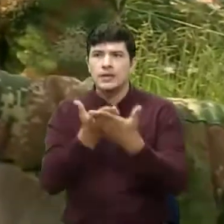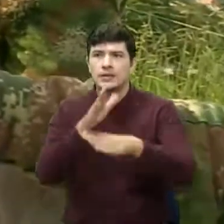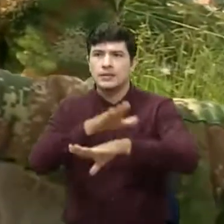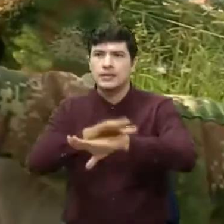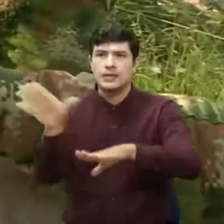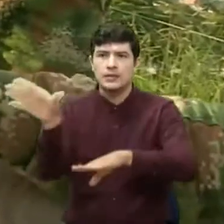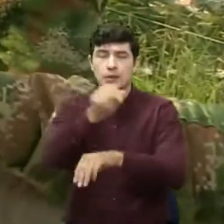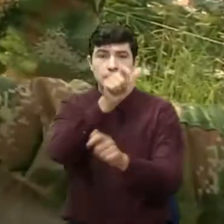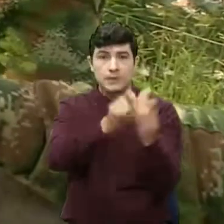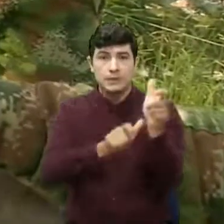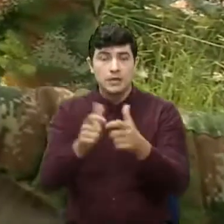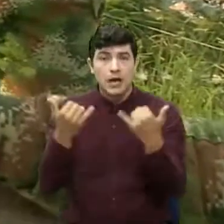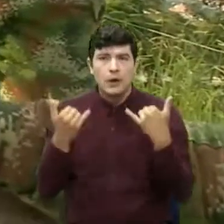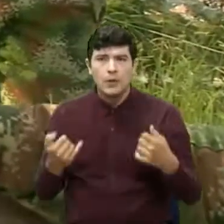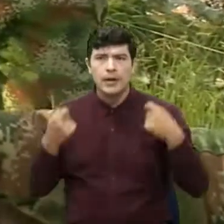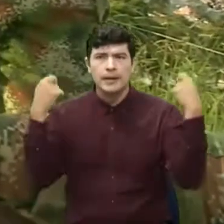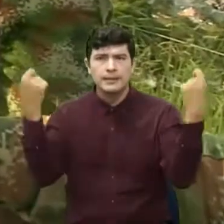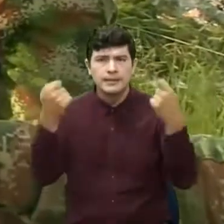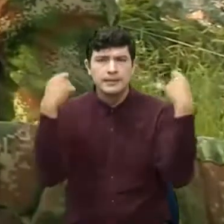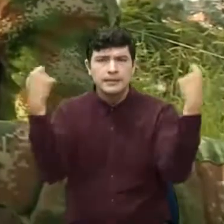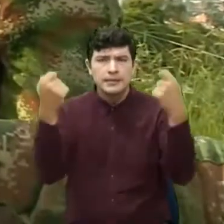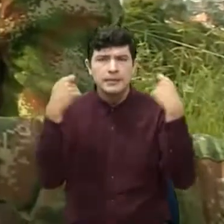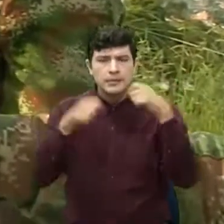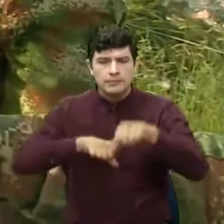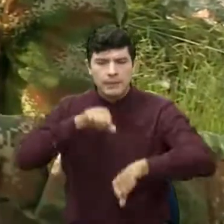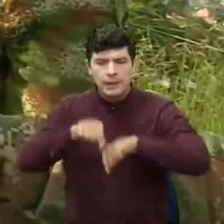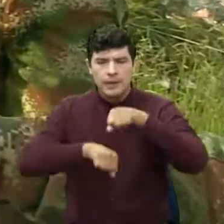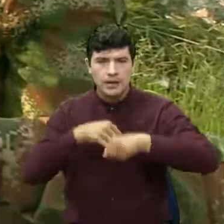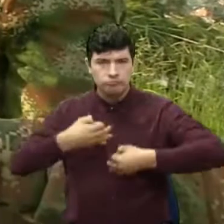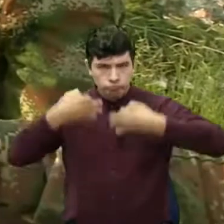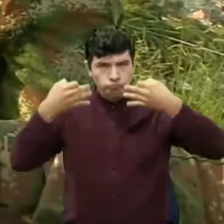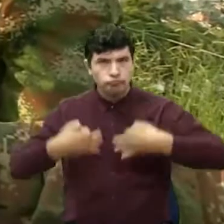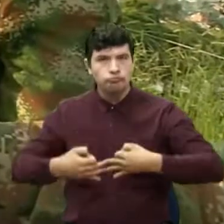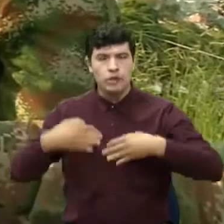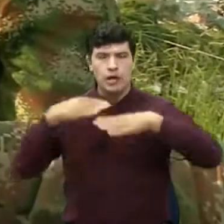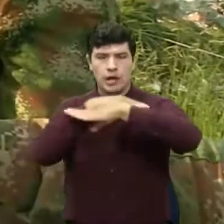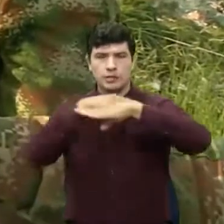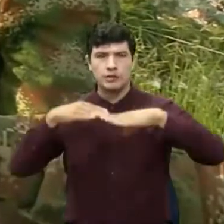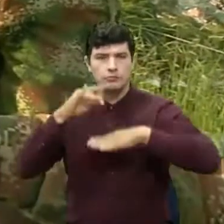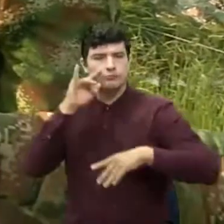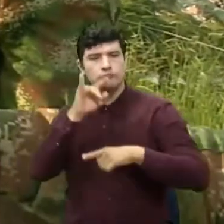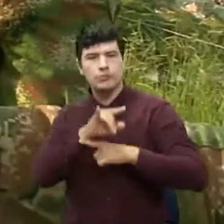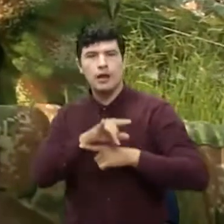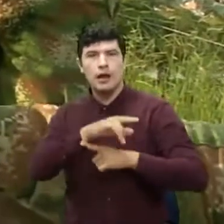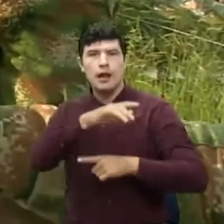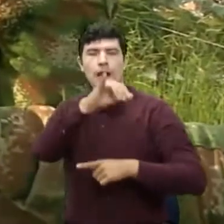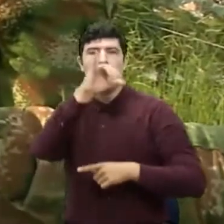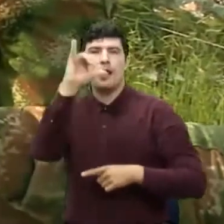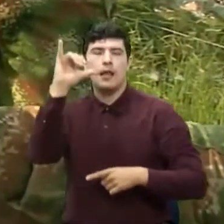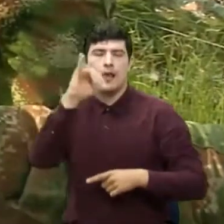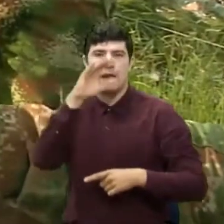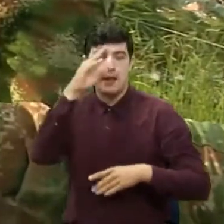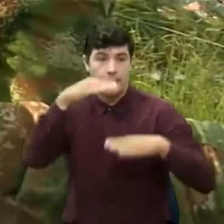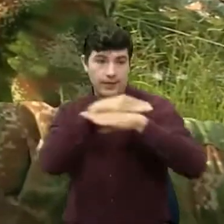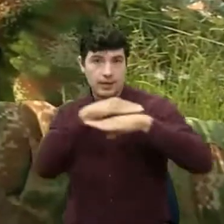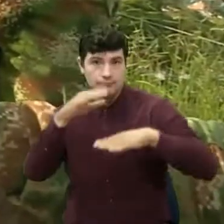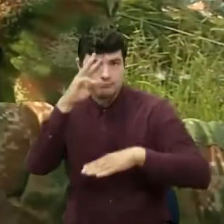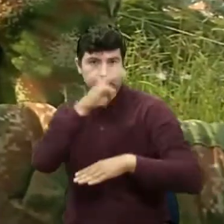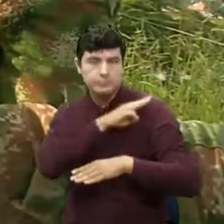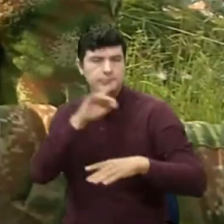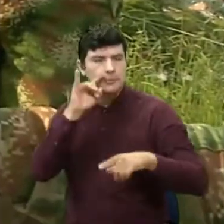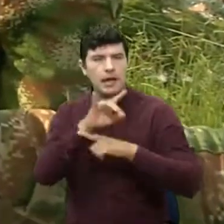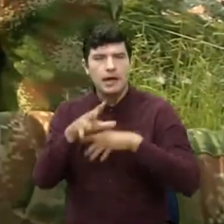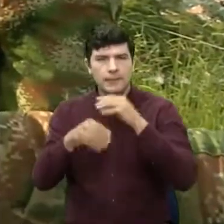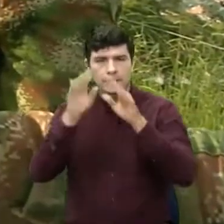especial. Esta es una campaña Rueda Seguro, el Ejército está en la vía. Es una campaña que venimos adelantando con la Alcaldía de Bucaramanga, con el doctor